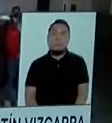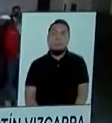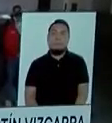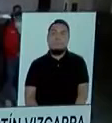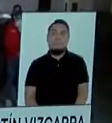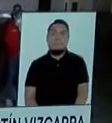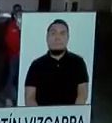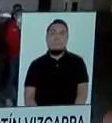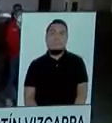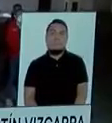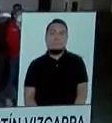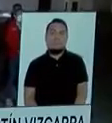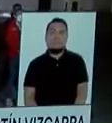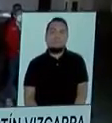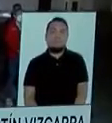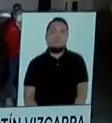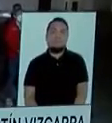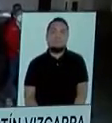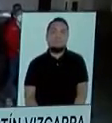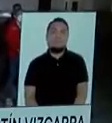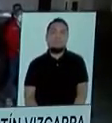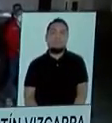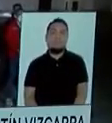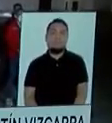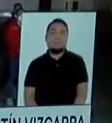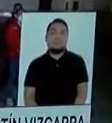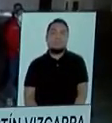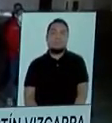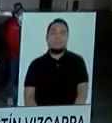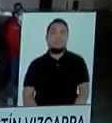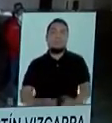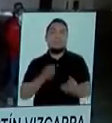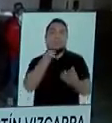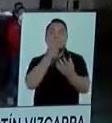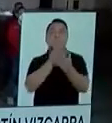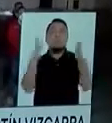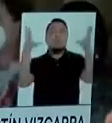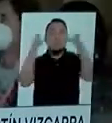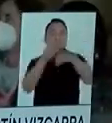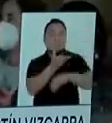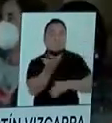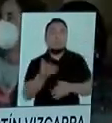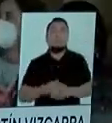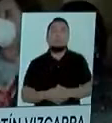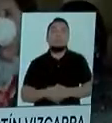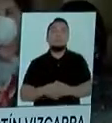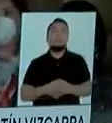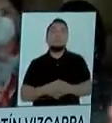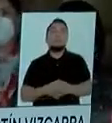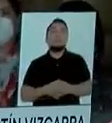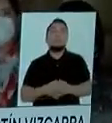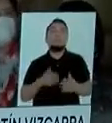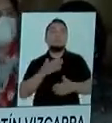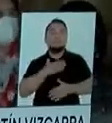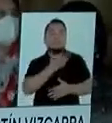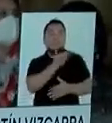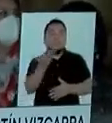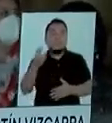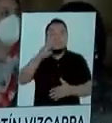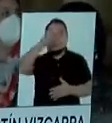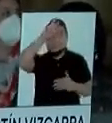Villanueva, otro corrupto como él. El objetivo no ha sido solamente vacar a PPK, hacerse la presidencia, estando él bajo